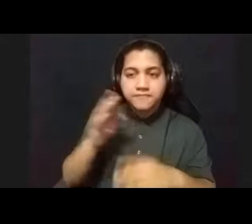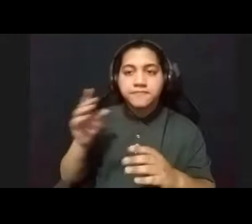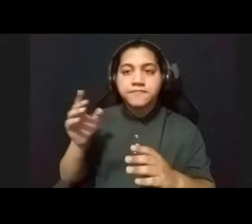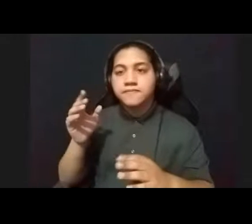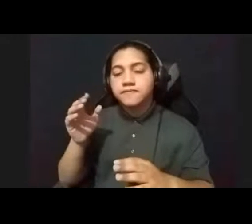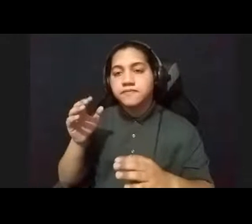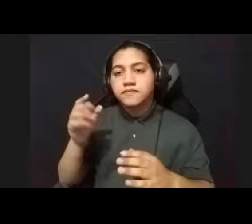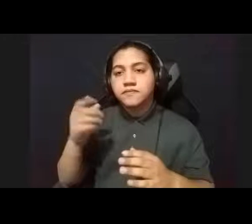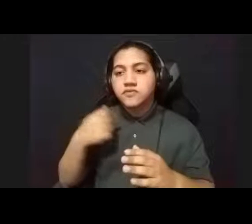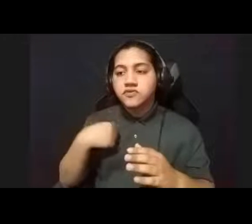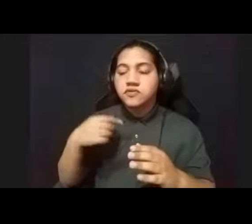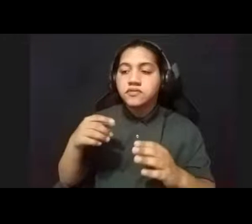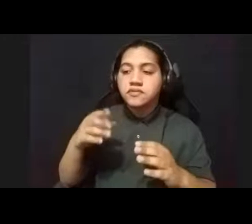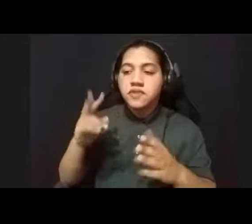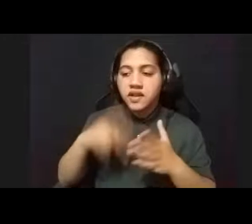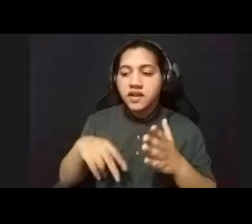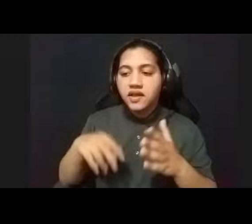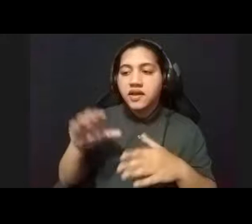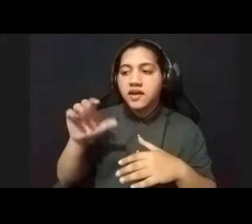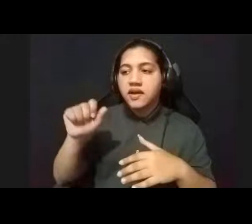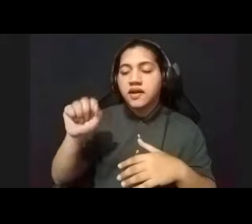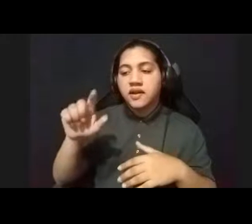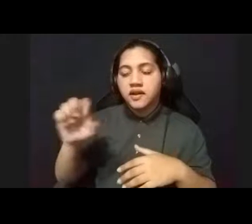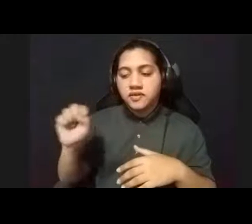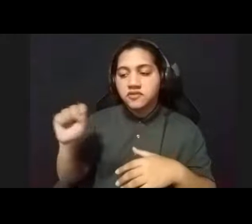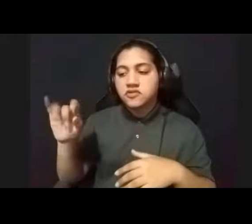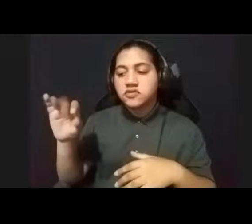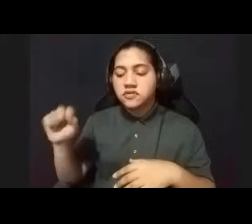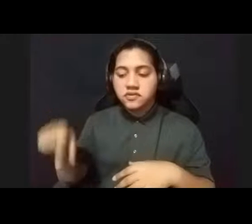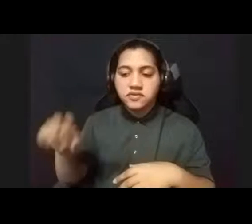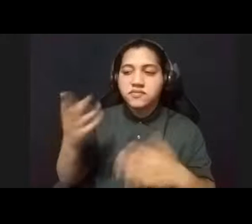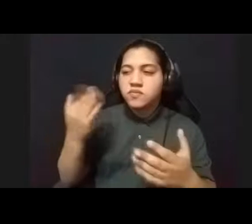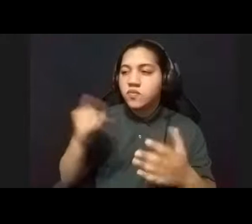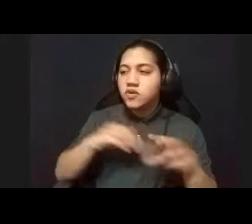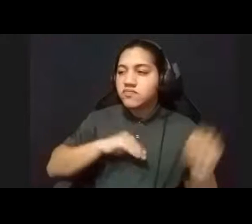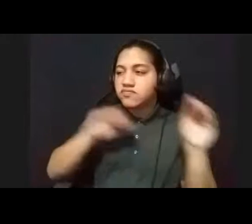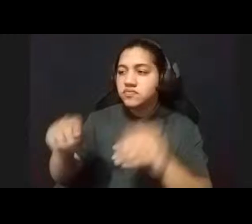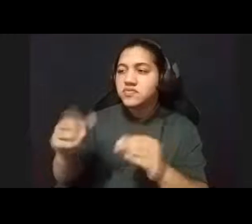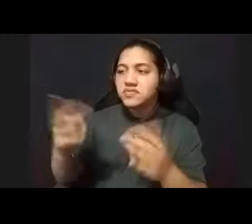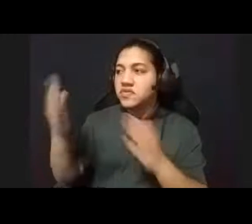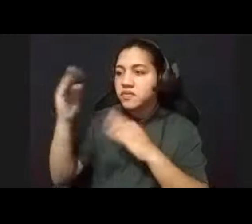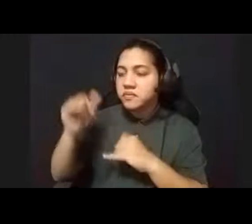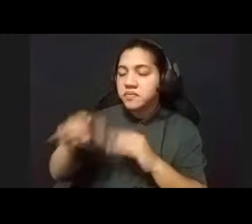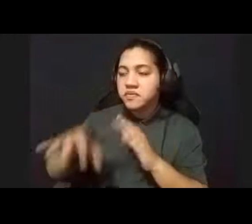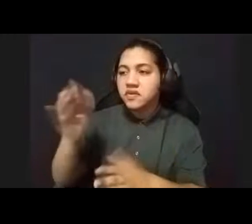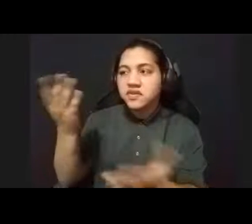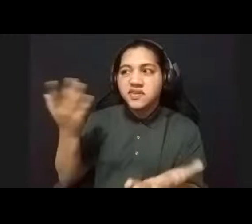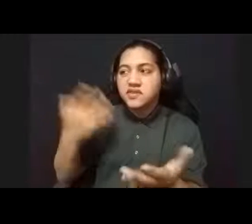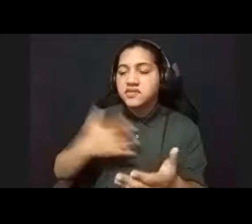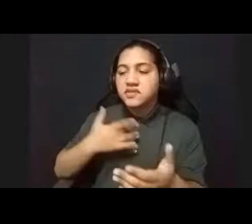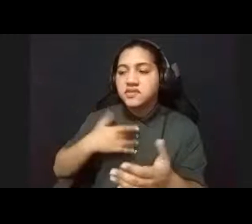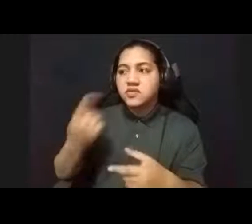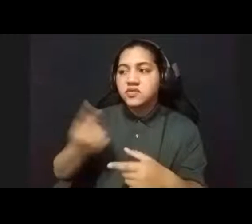Kale Soske. ¿Por qué emigramos y qué esperamos encontrar? ¿Qué sienten los que solo llevan consigo su